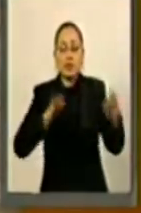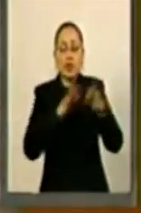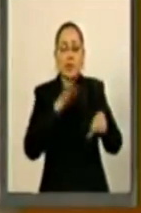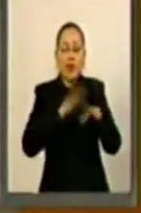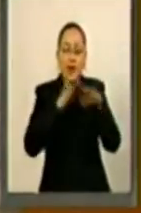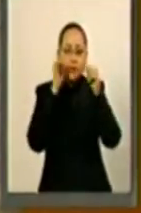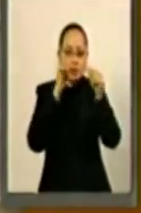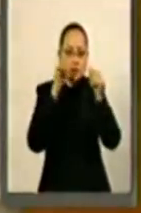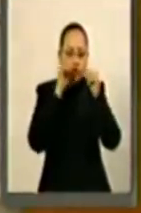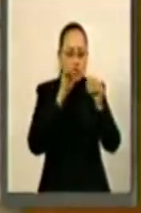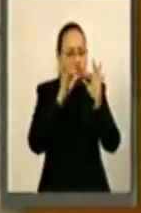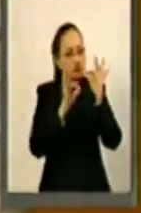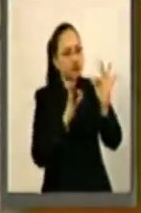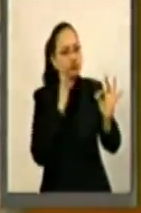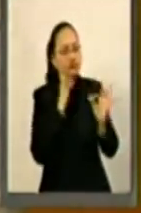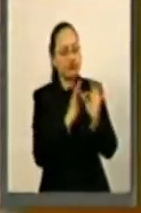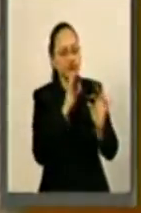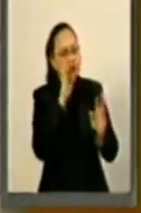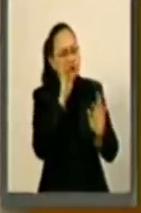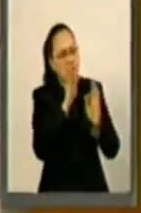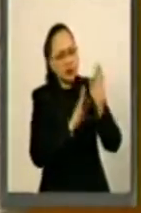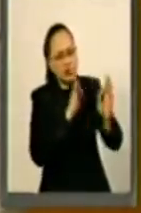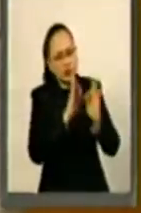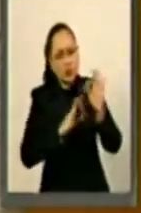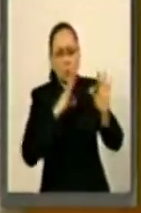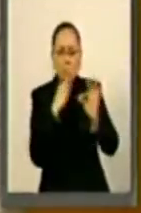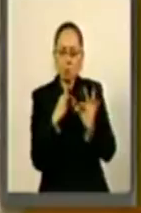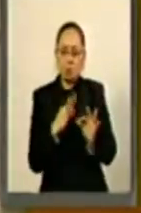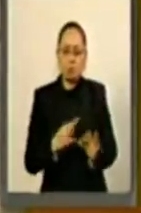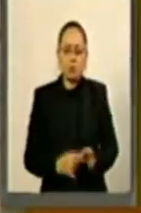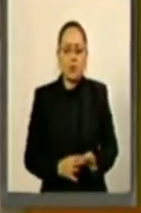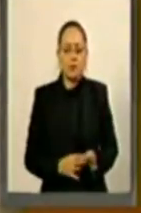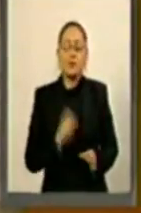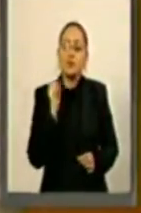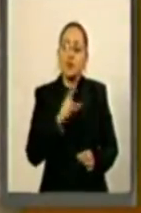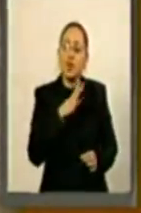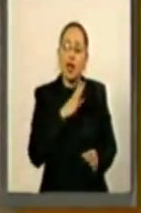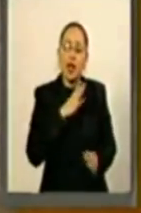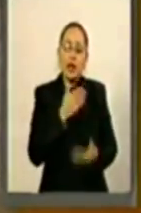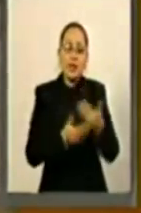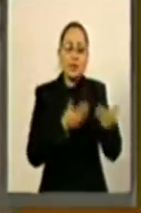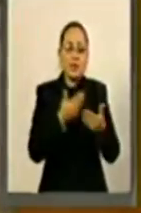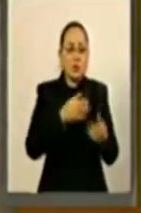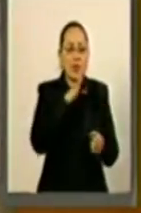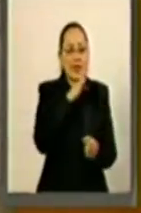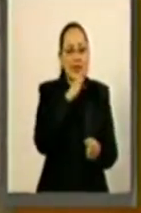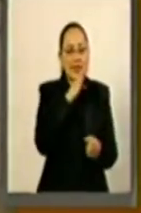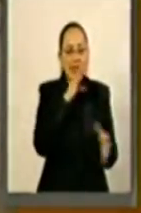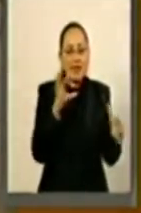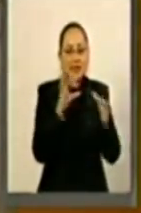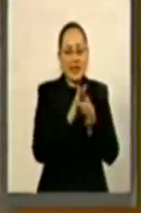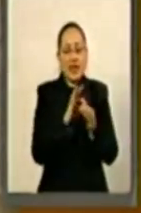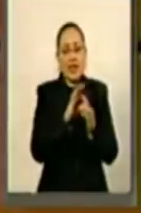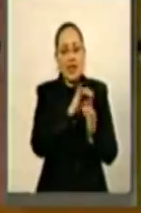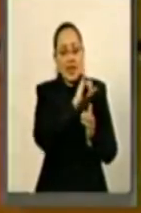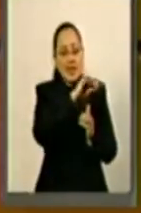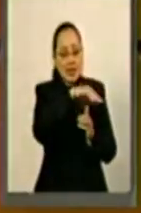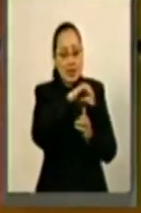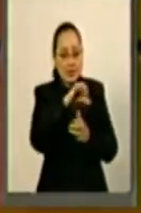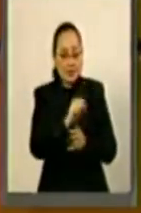médicas adecuadas. Existe pues una asimetría en la prestación del servicio de maternidad entre el ISSSTE y el